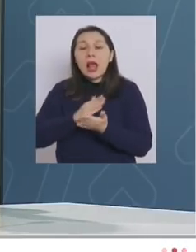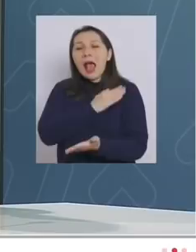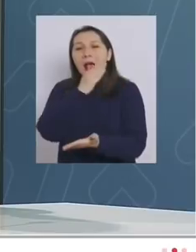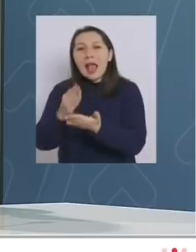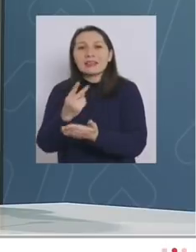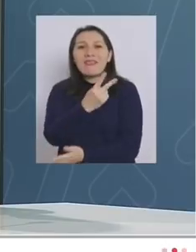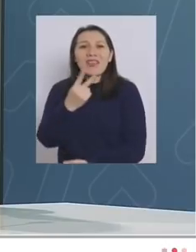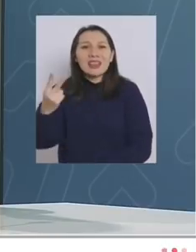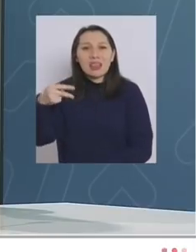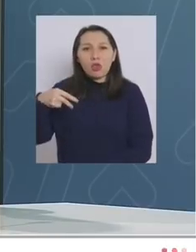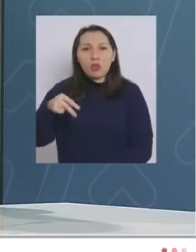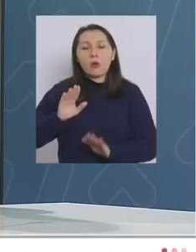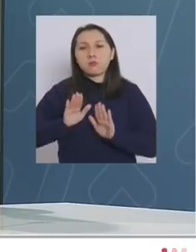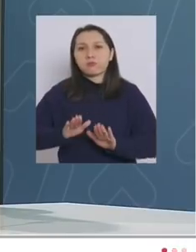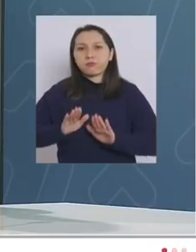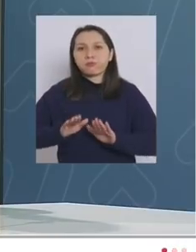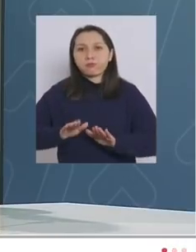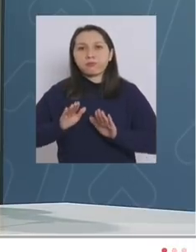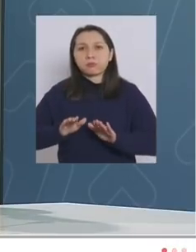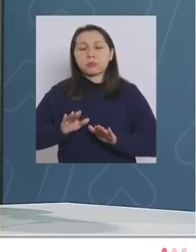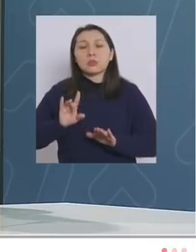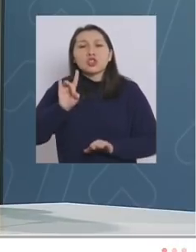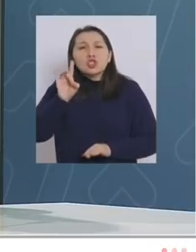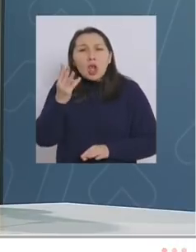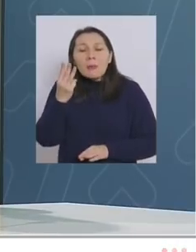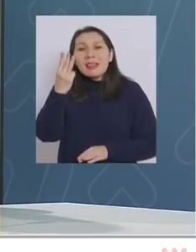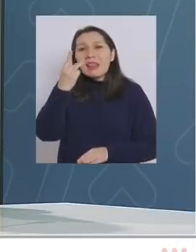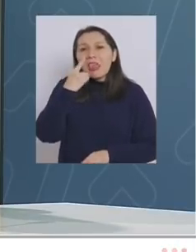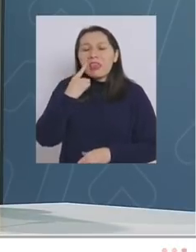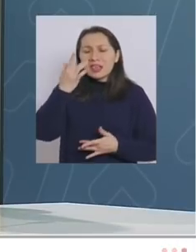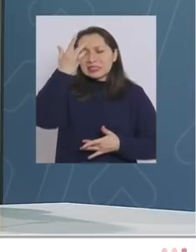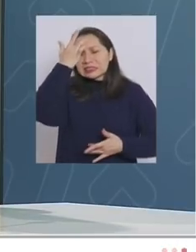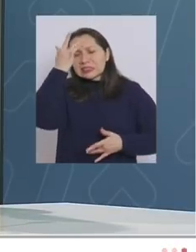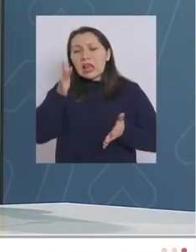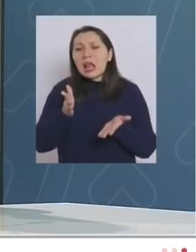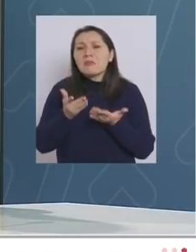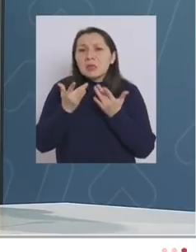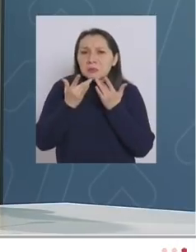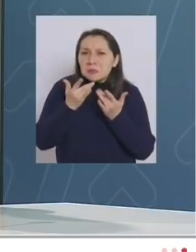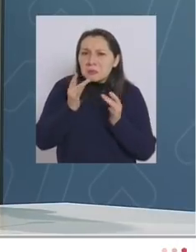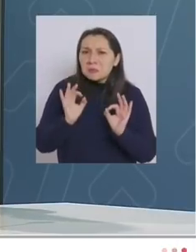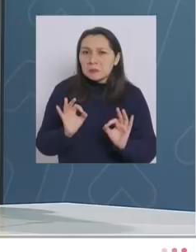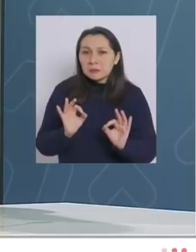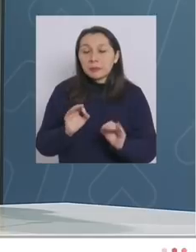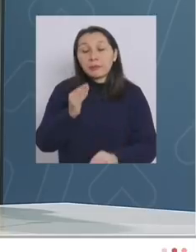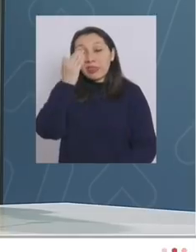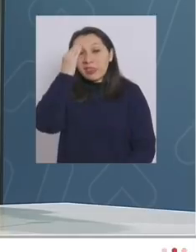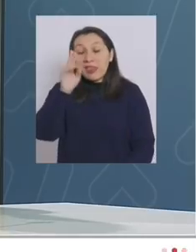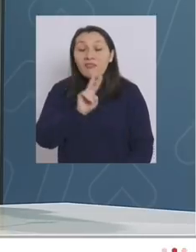mes. Durante el periodo presentó solo 3 días síntomas leves. El día